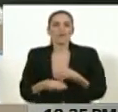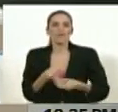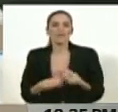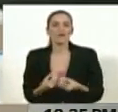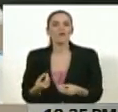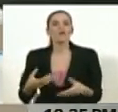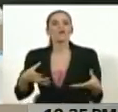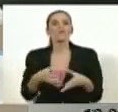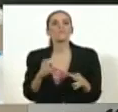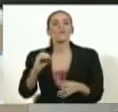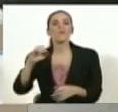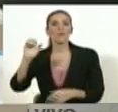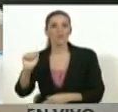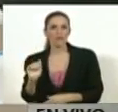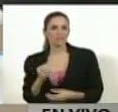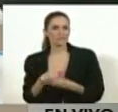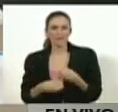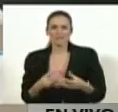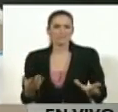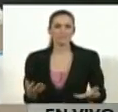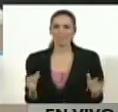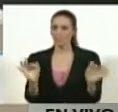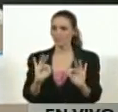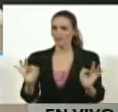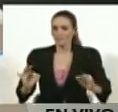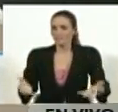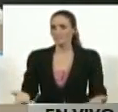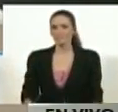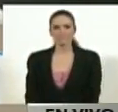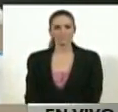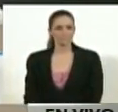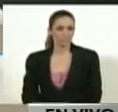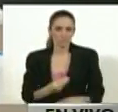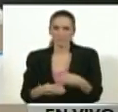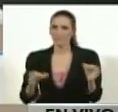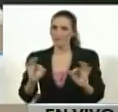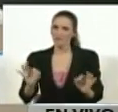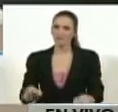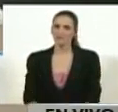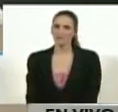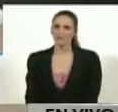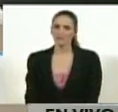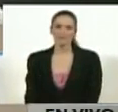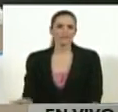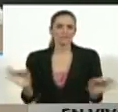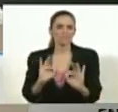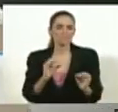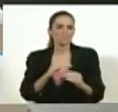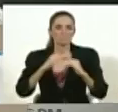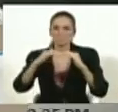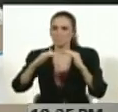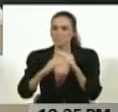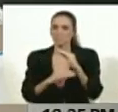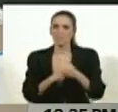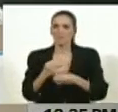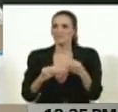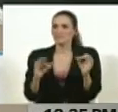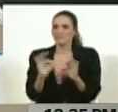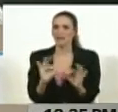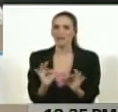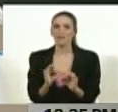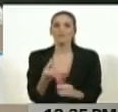organización de los Estados Americanos nada nada absolutamente nada